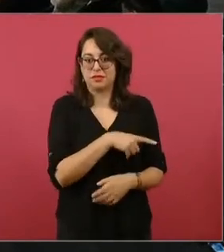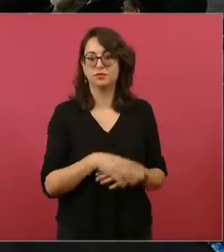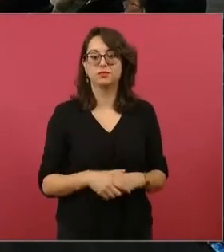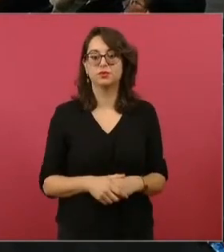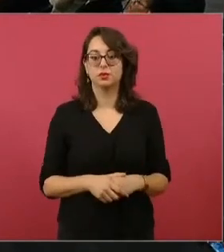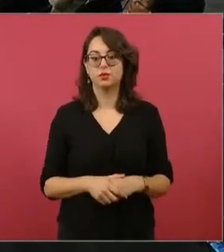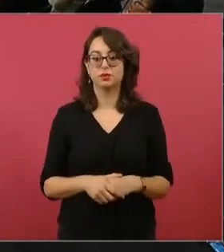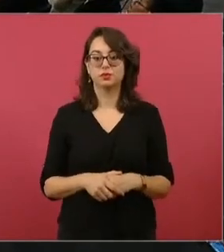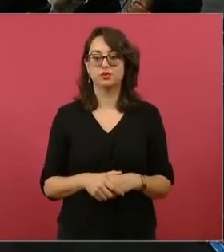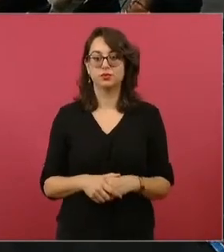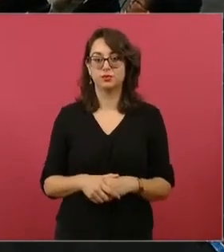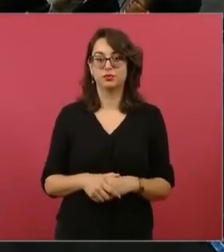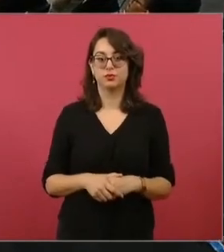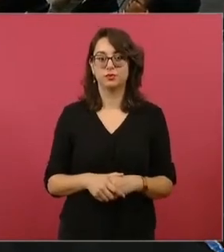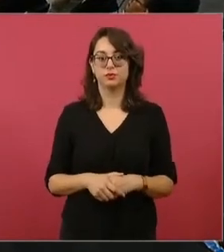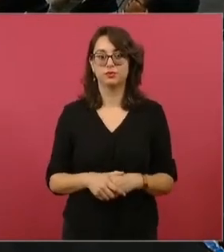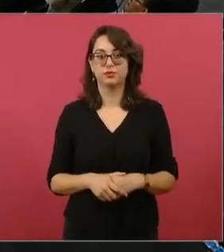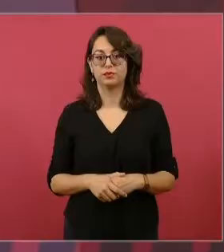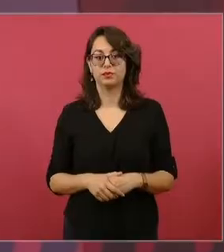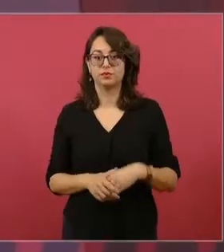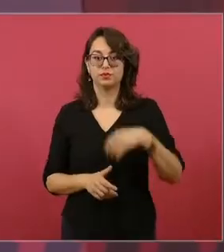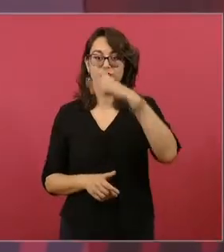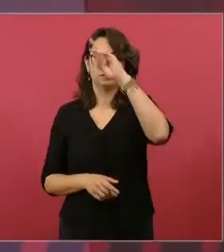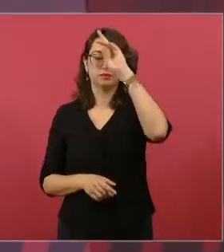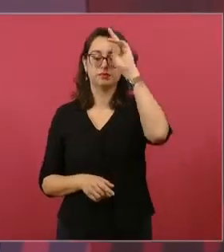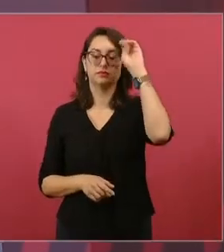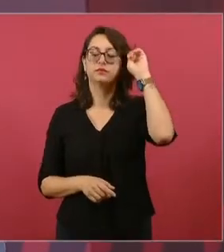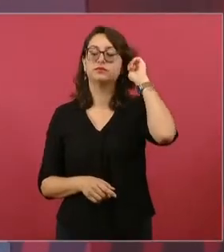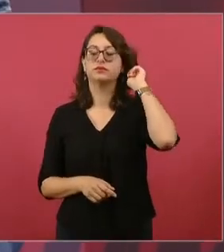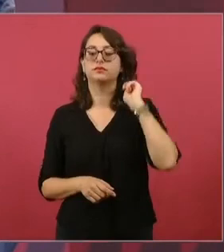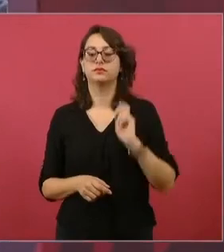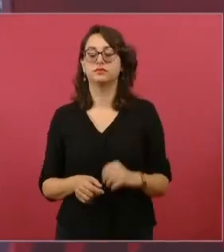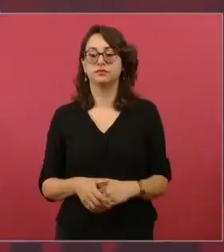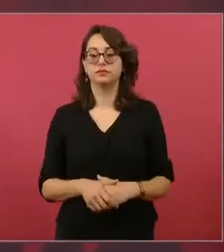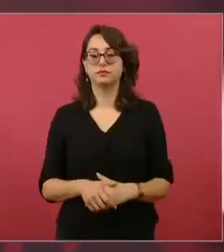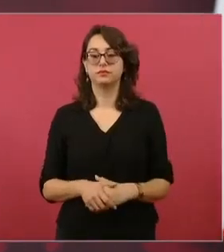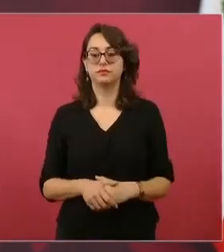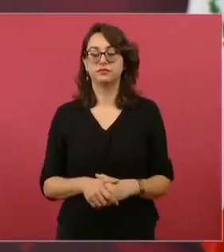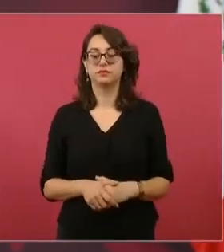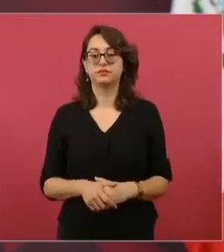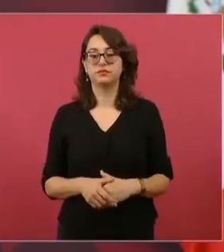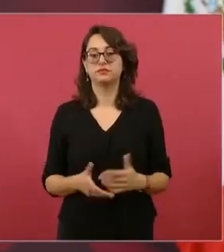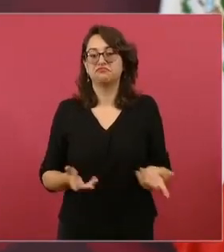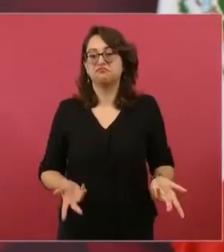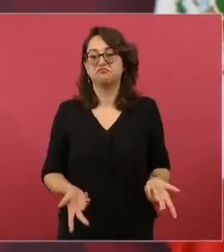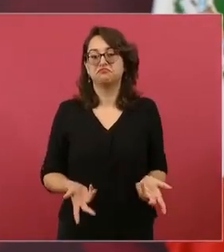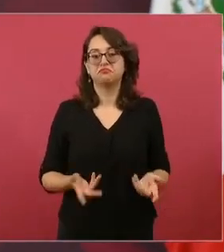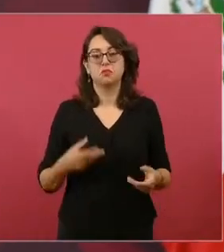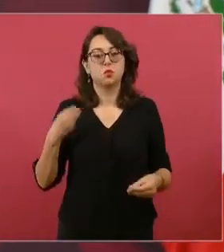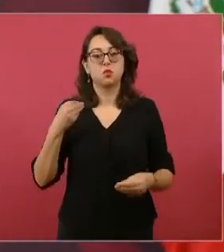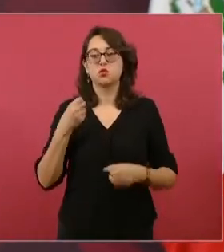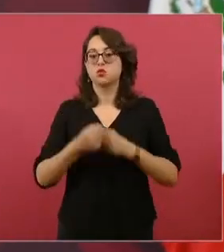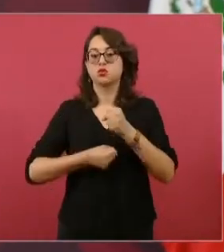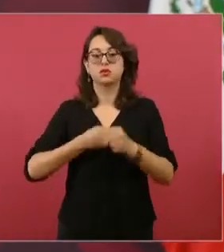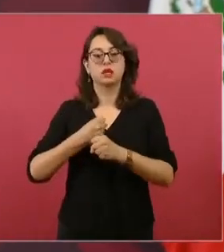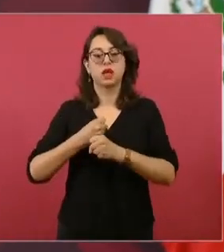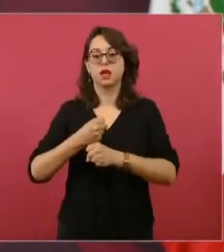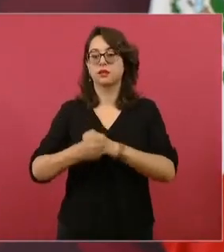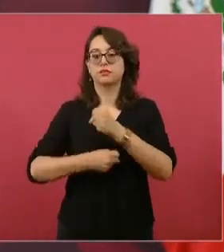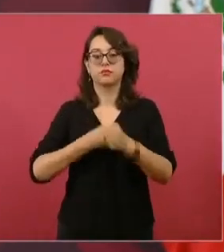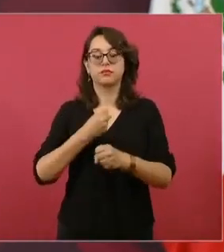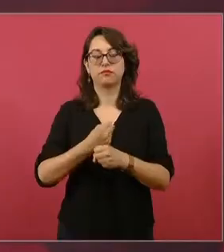ignoraron, ¿no? Ya cuando el movimiento iba avanzando, fortaleciéndose,